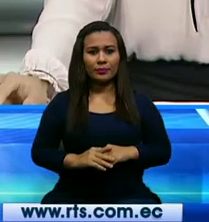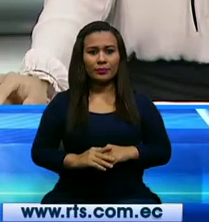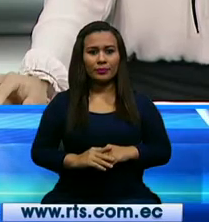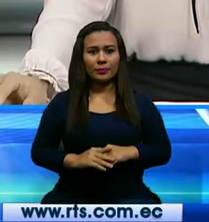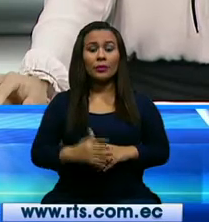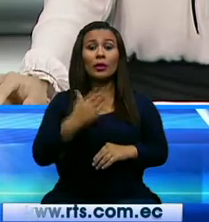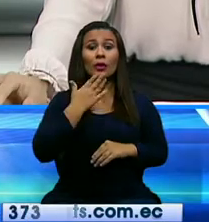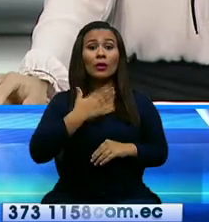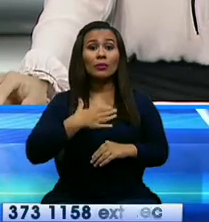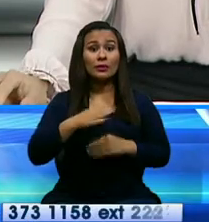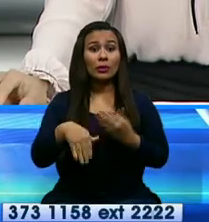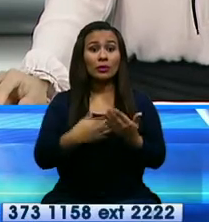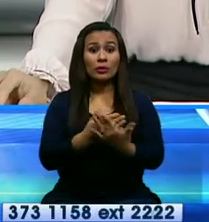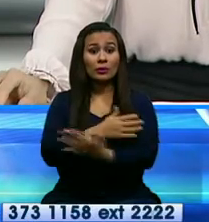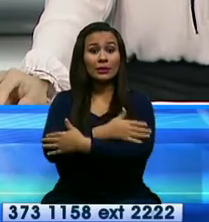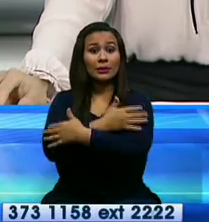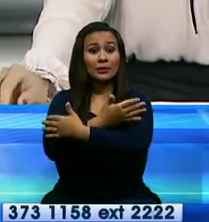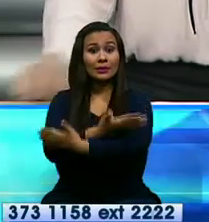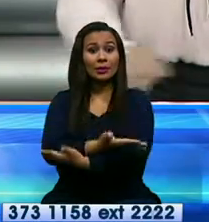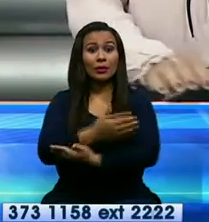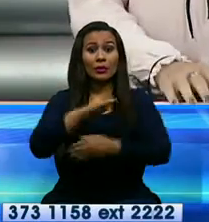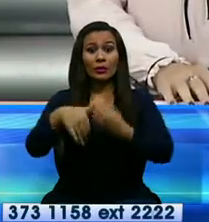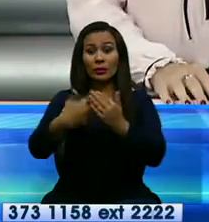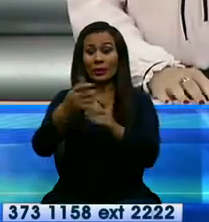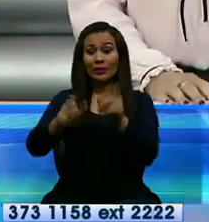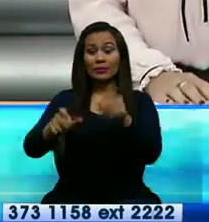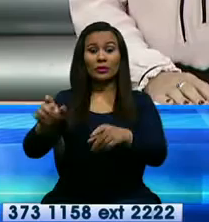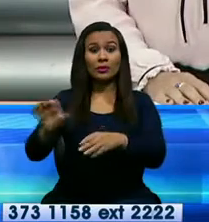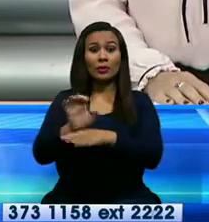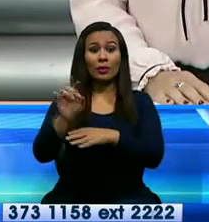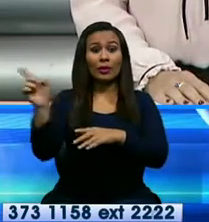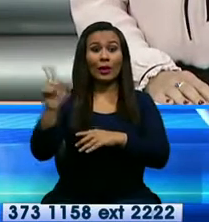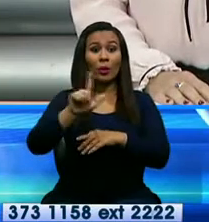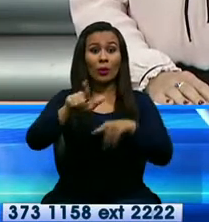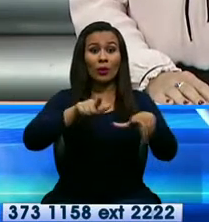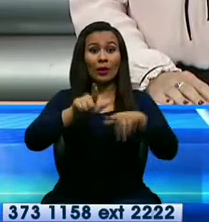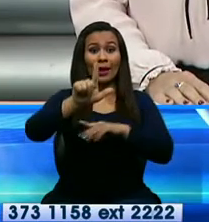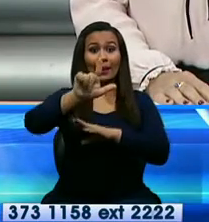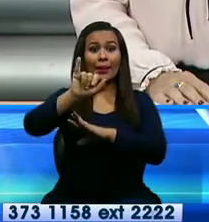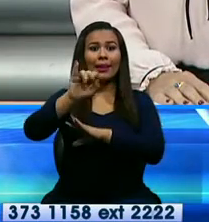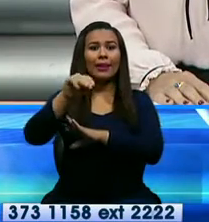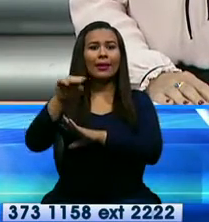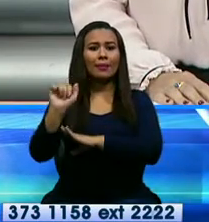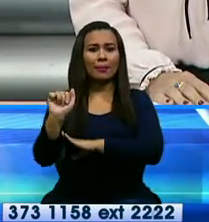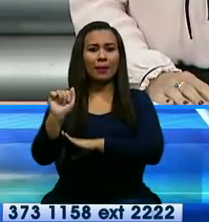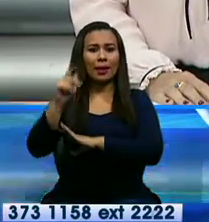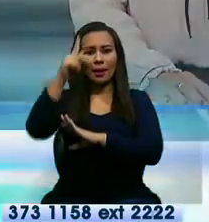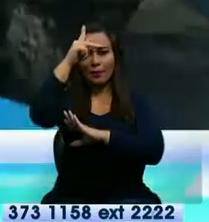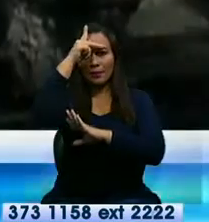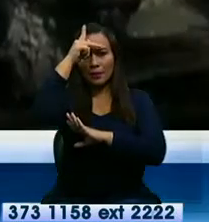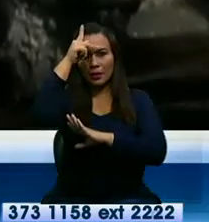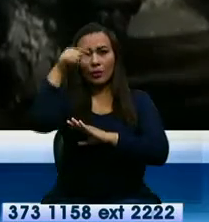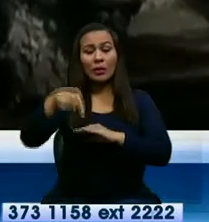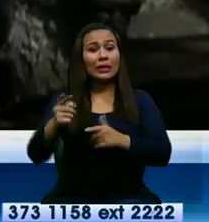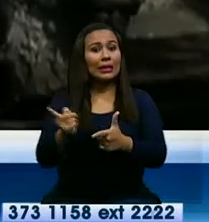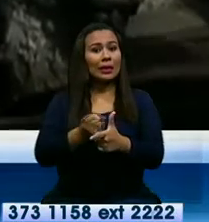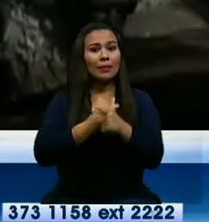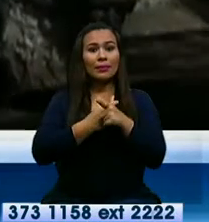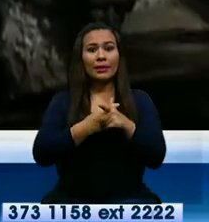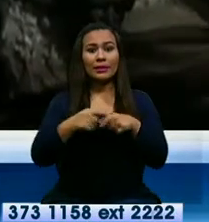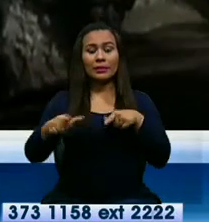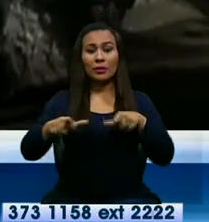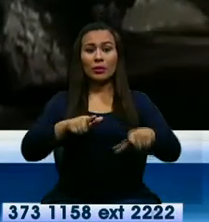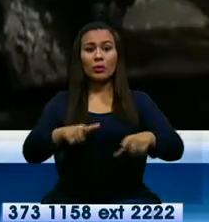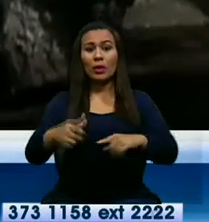¿Qué tal? ¿Cómo están? Un saludo cordial para los amigos ecuatorianos desde Lima, Perú. Seguimos en esta situación de emergencia aquí en Lima